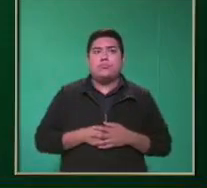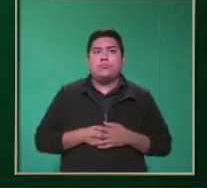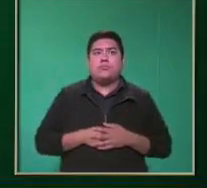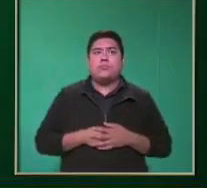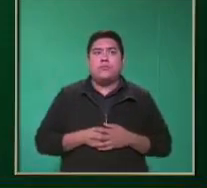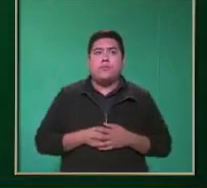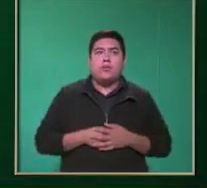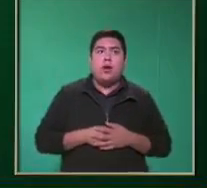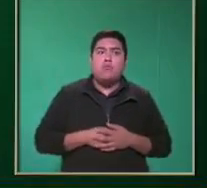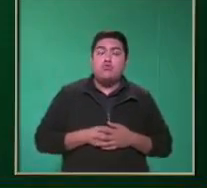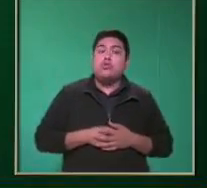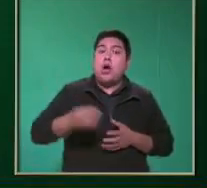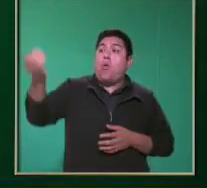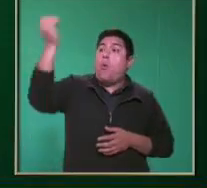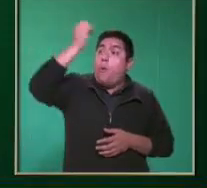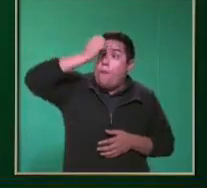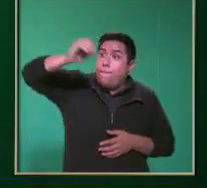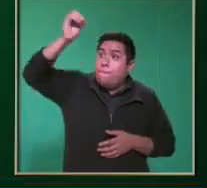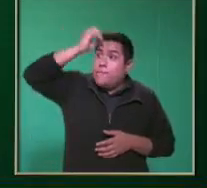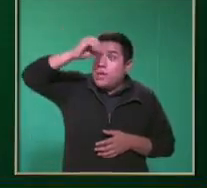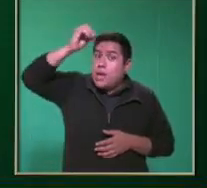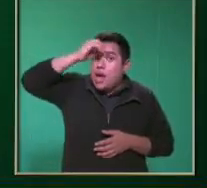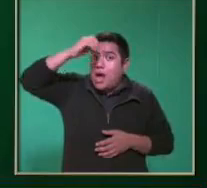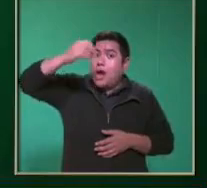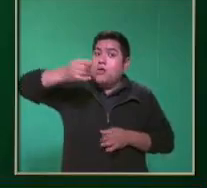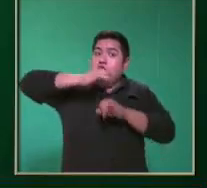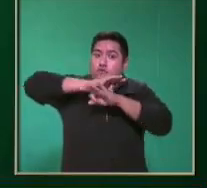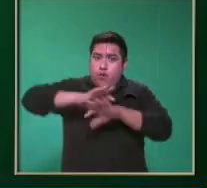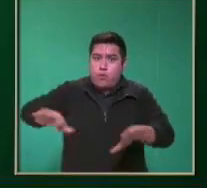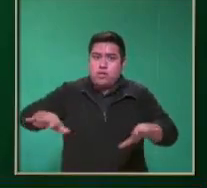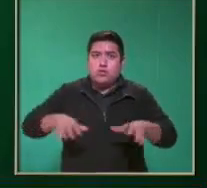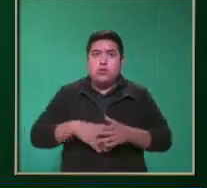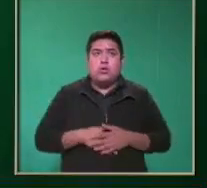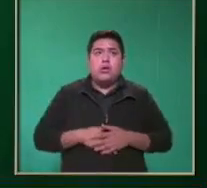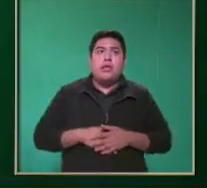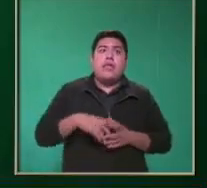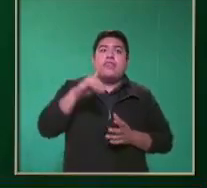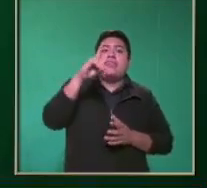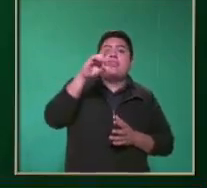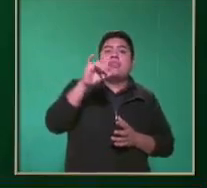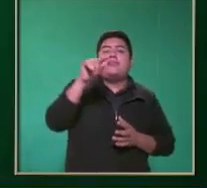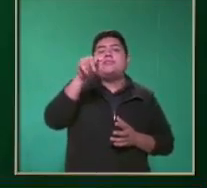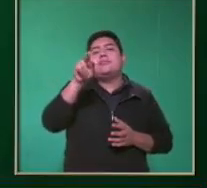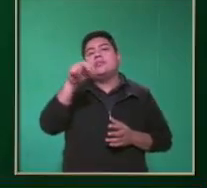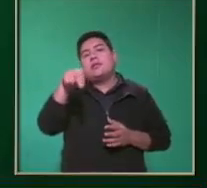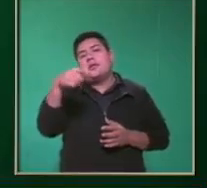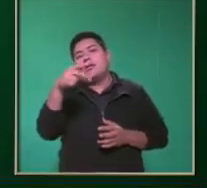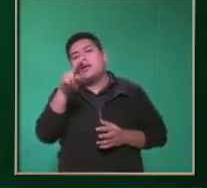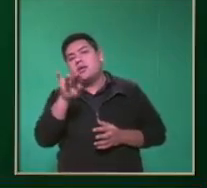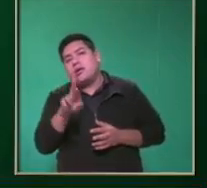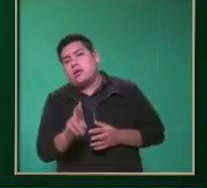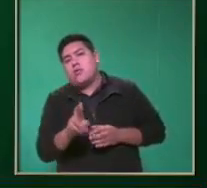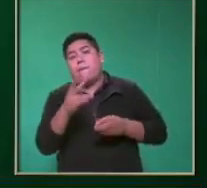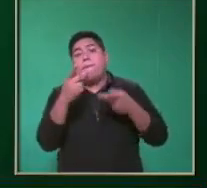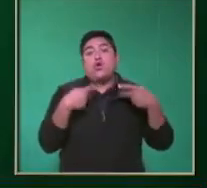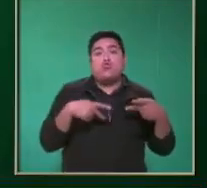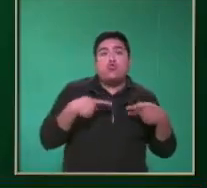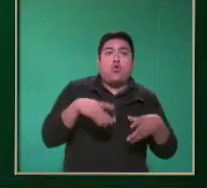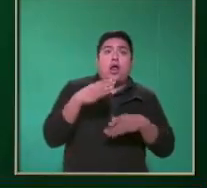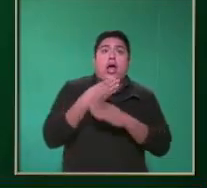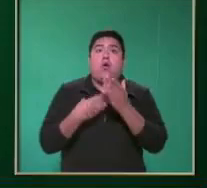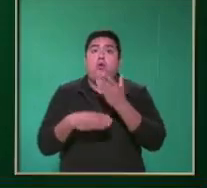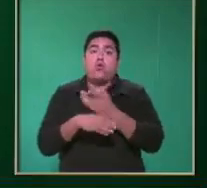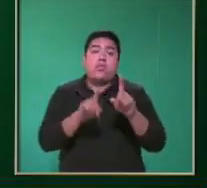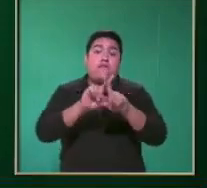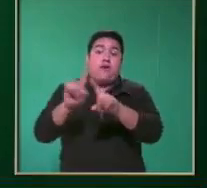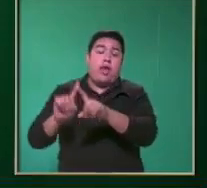Vamos a argumentar. Y distinguir es identificar a una persona o una cosa